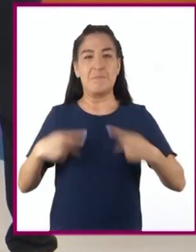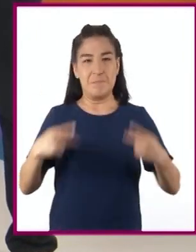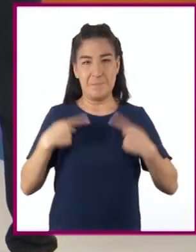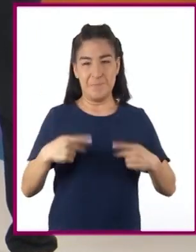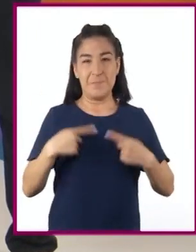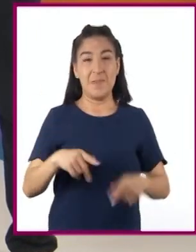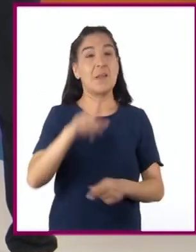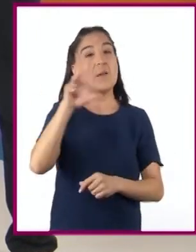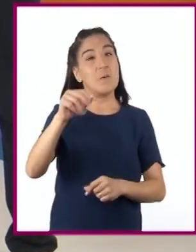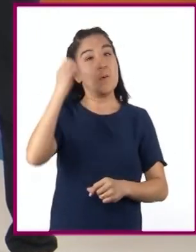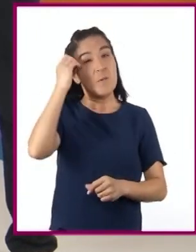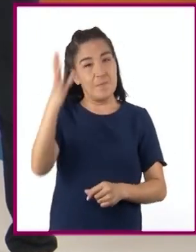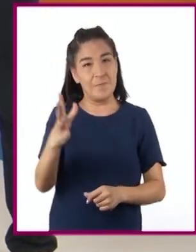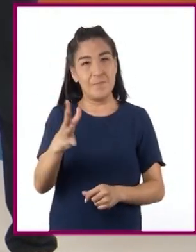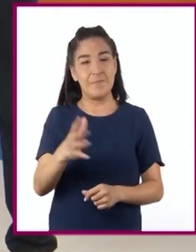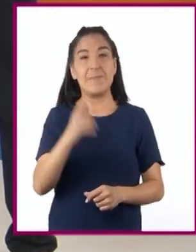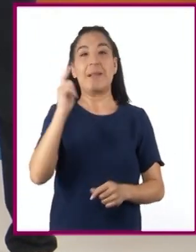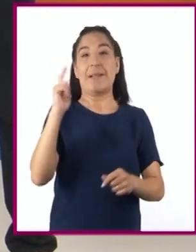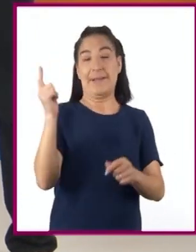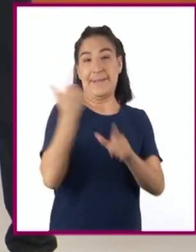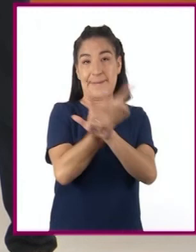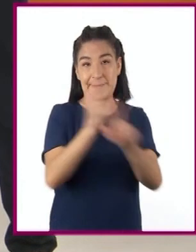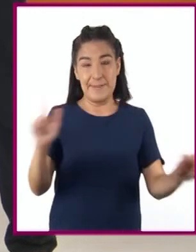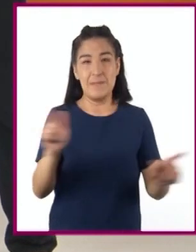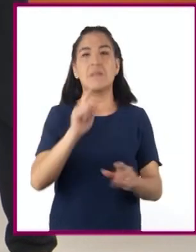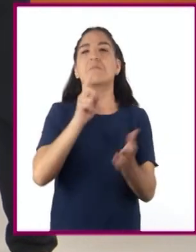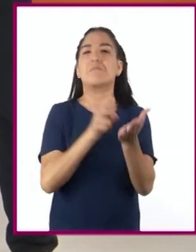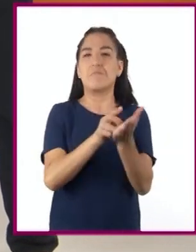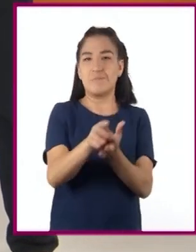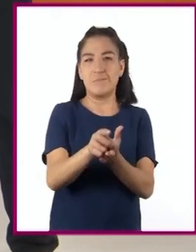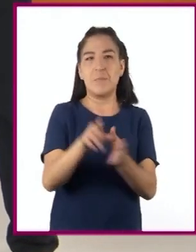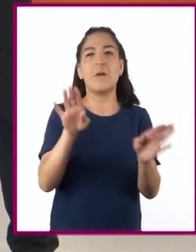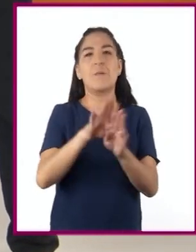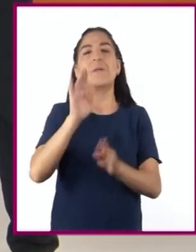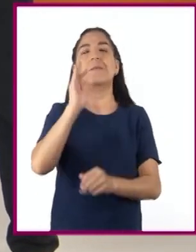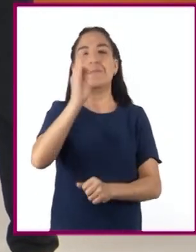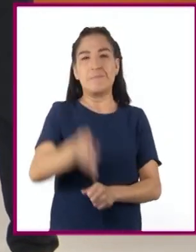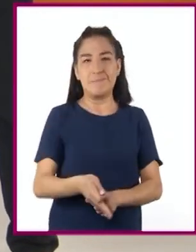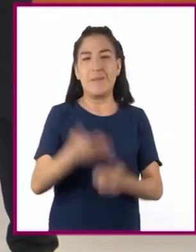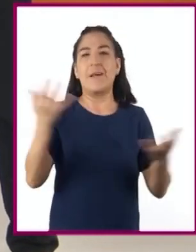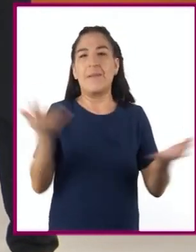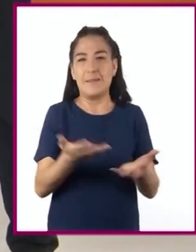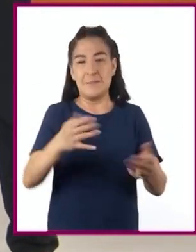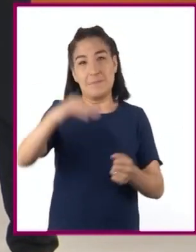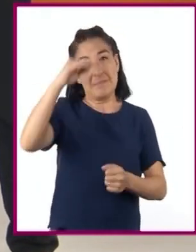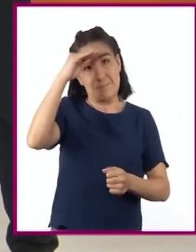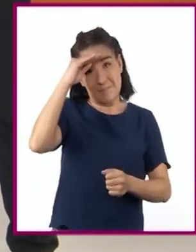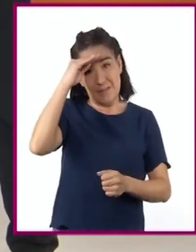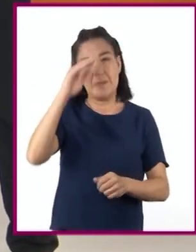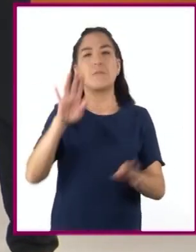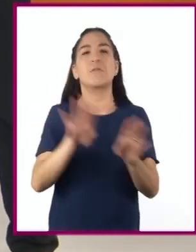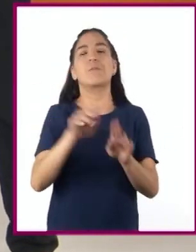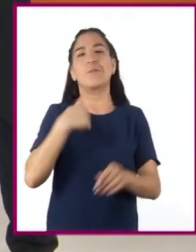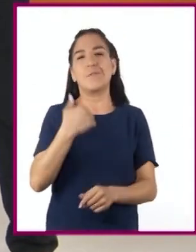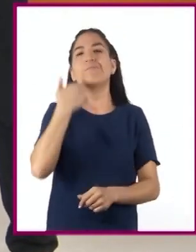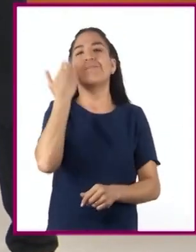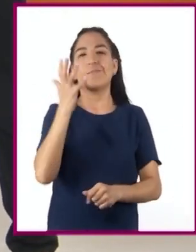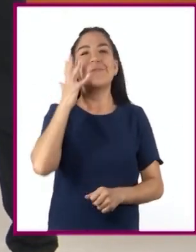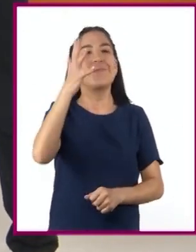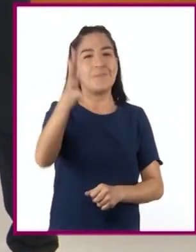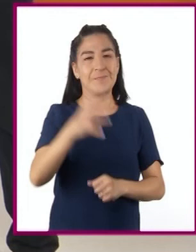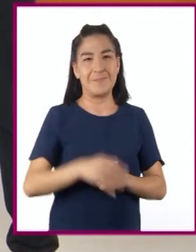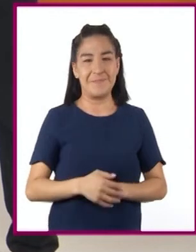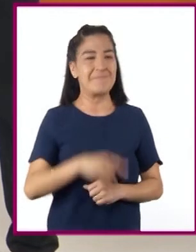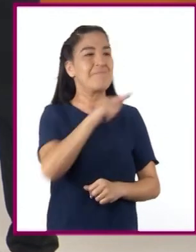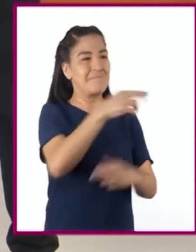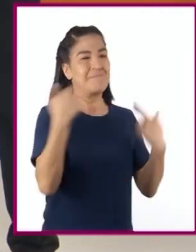olviden que la libertad es un derecho que permite actuar y pensar como quiero ser. Bien